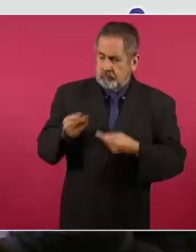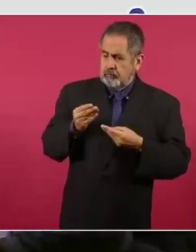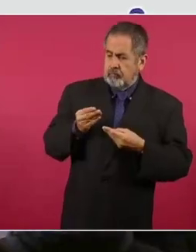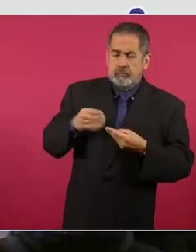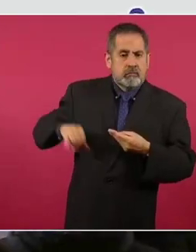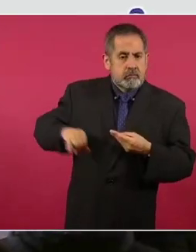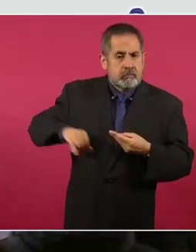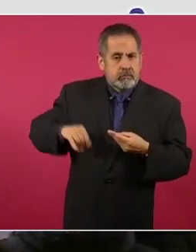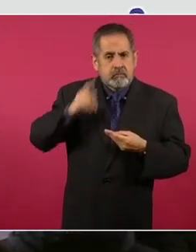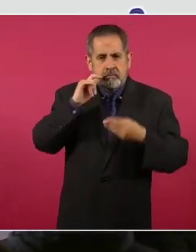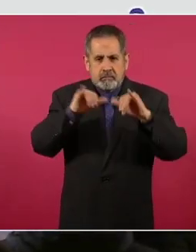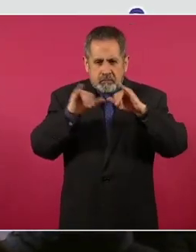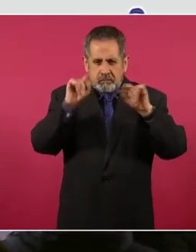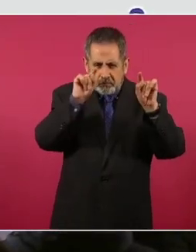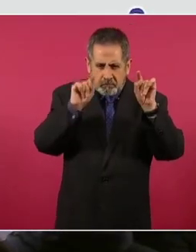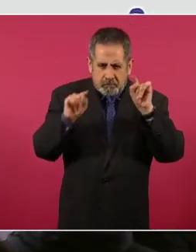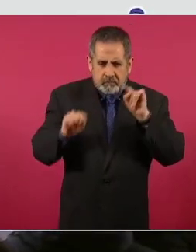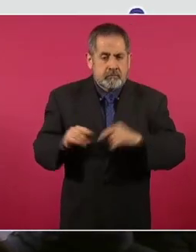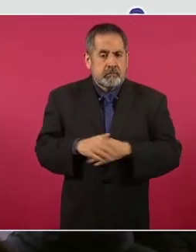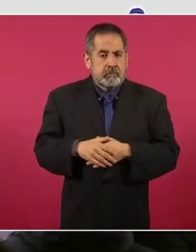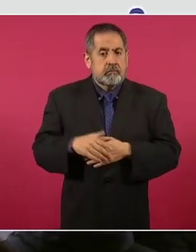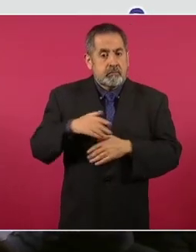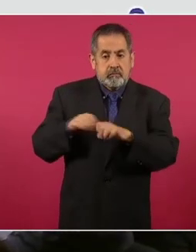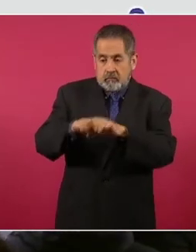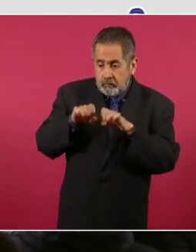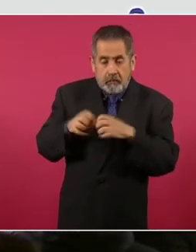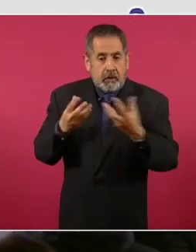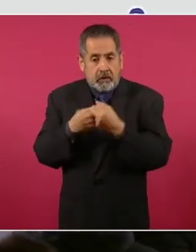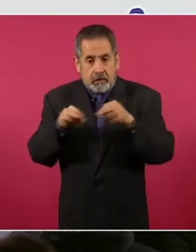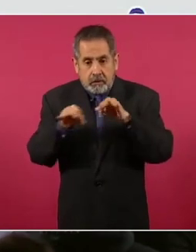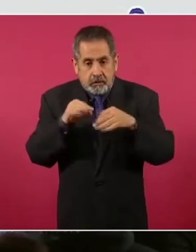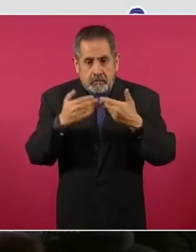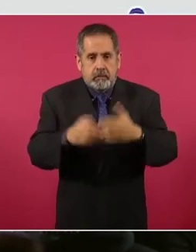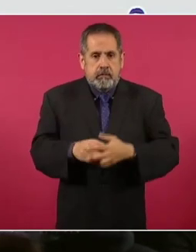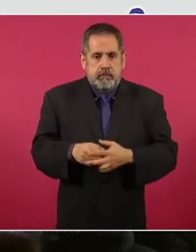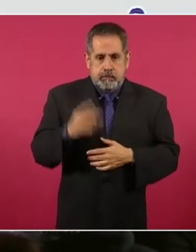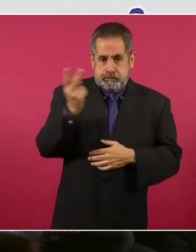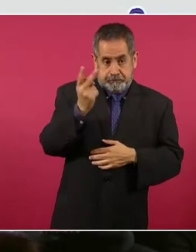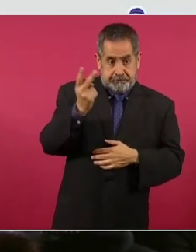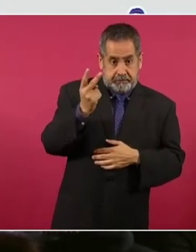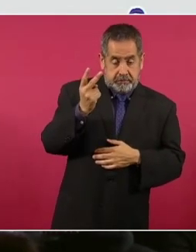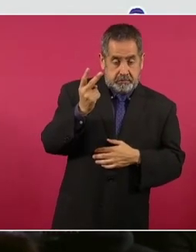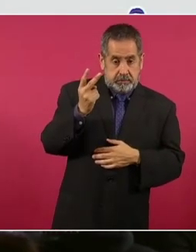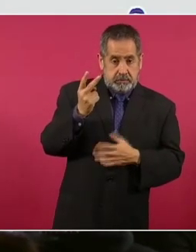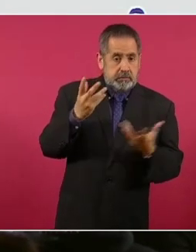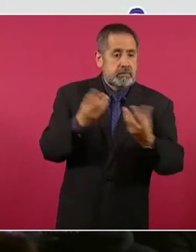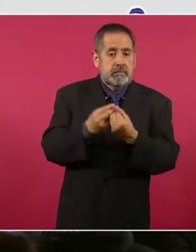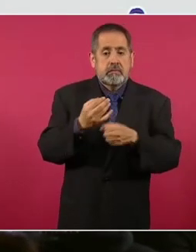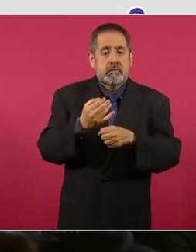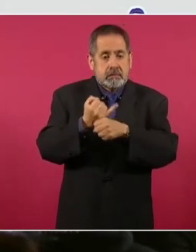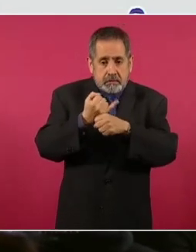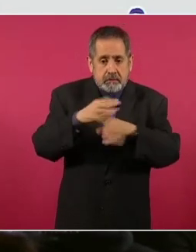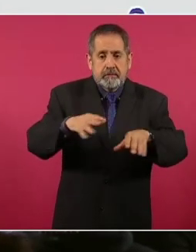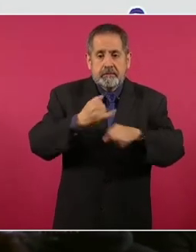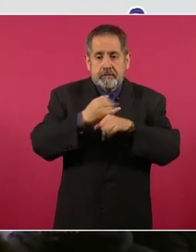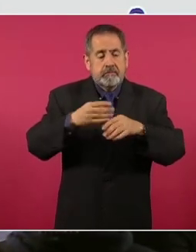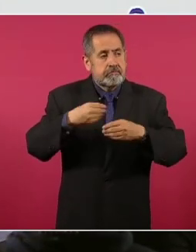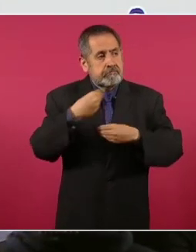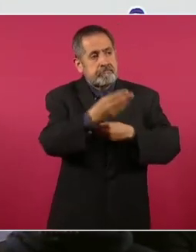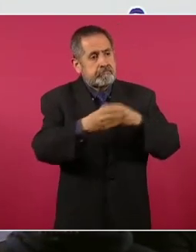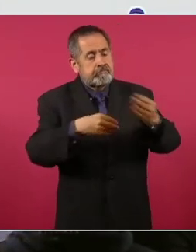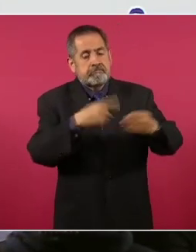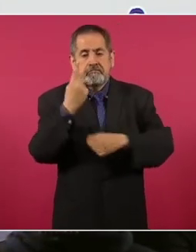los mapas, incluso quedó un equipo trabajando esto. De aquí en adelante, esto va a ser parte de los informes que rindamos cada